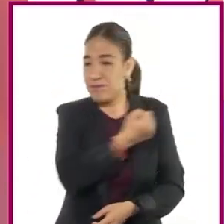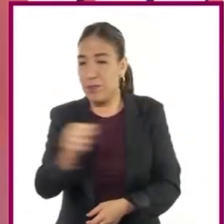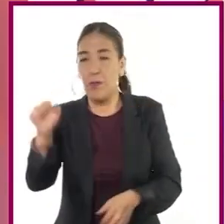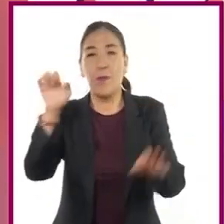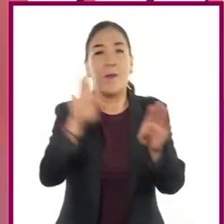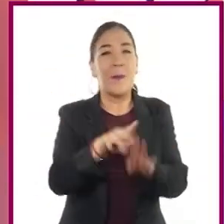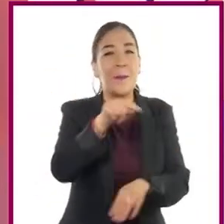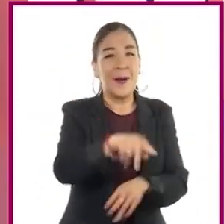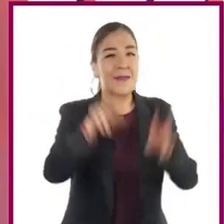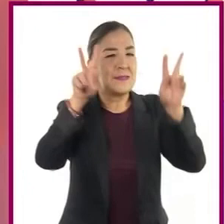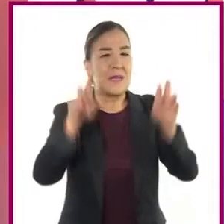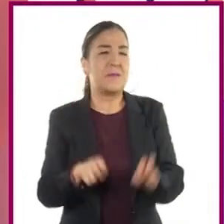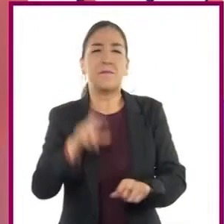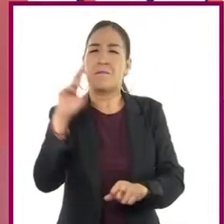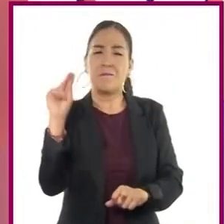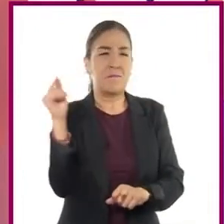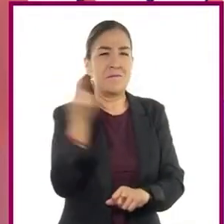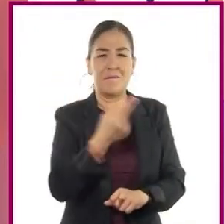en el tema.